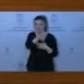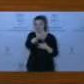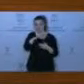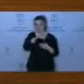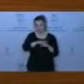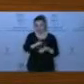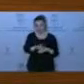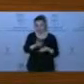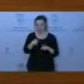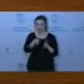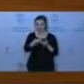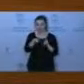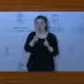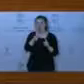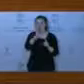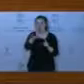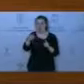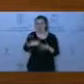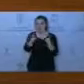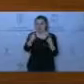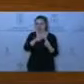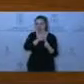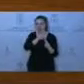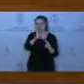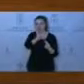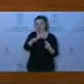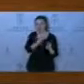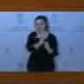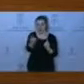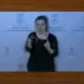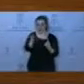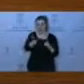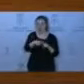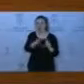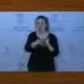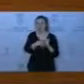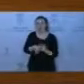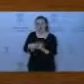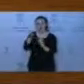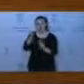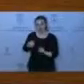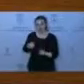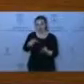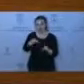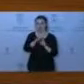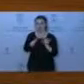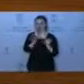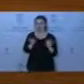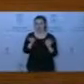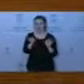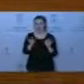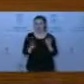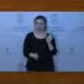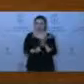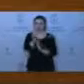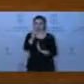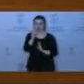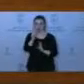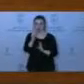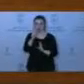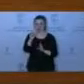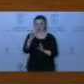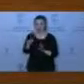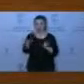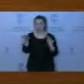déficit público per cápita, un déficit público que lleva aparejado, que está vinculado también a esa situación de crecimiento del Producto Interior